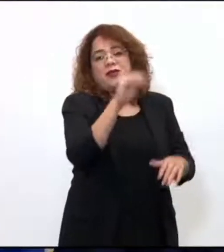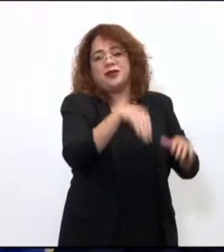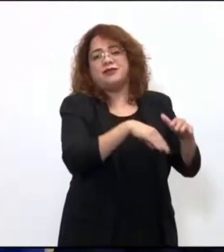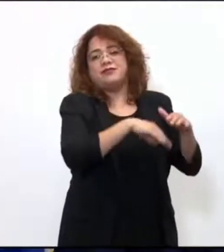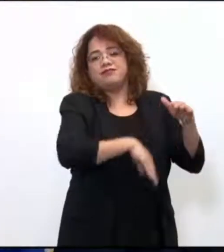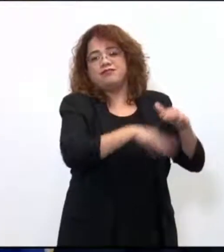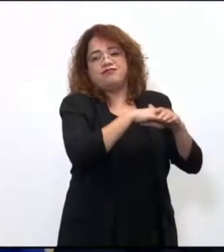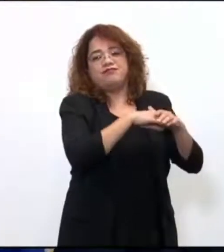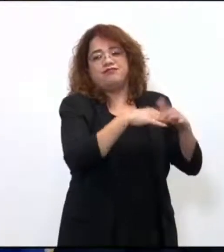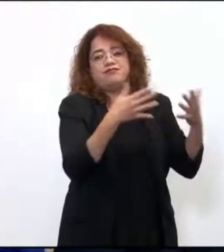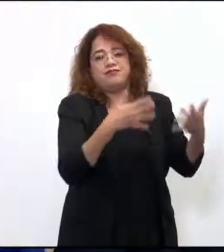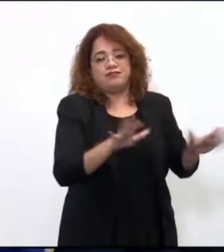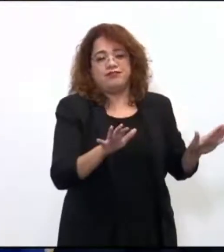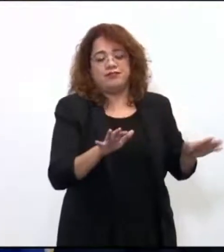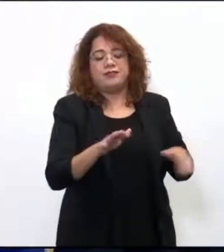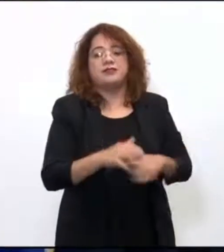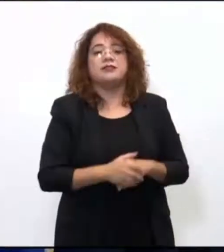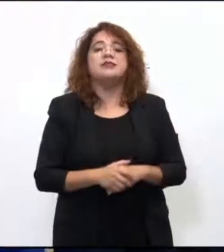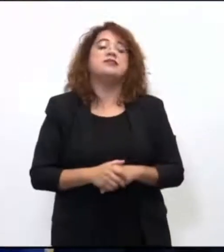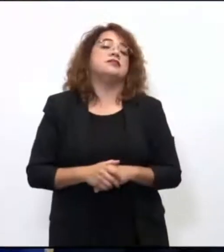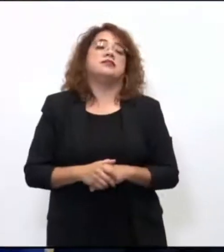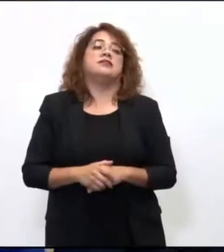la ocupación máxima.